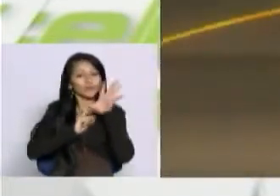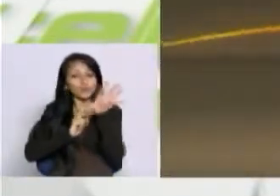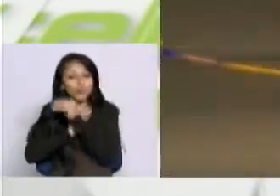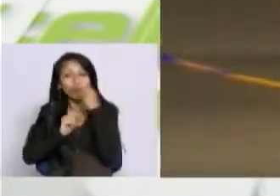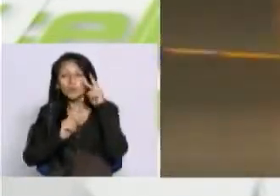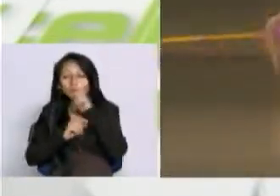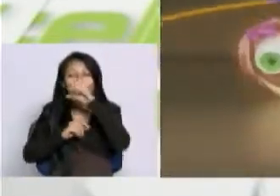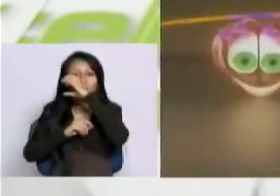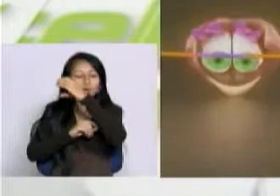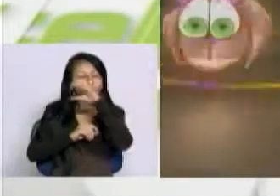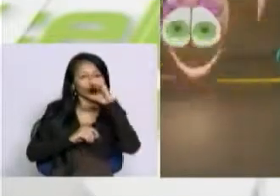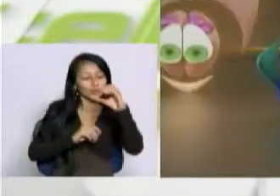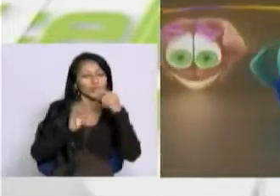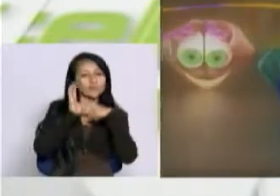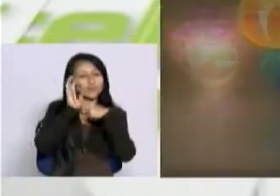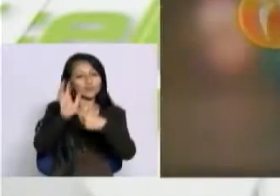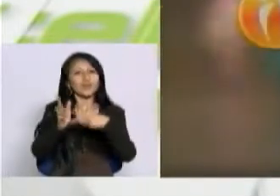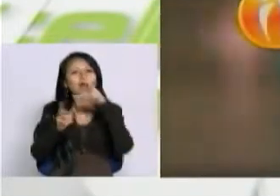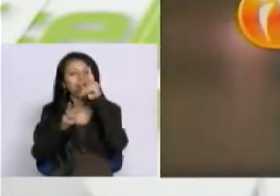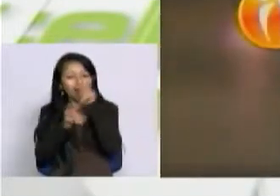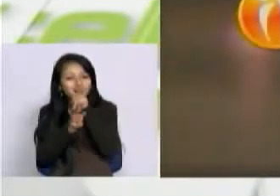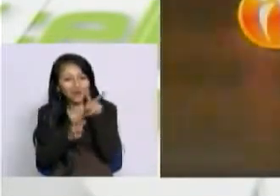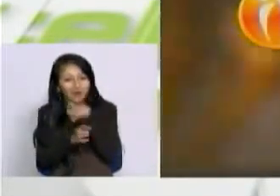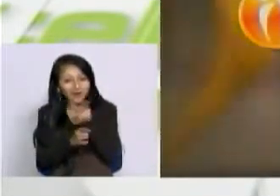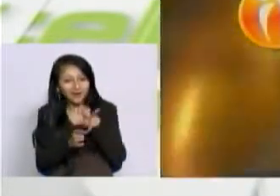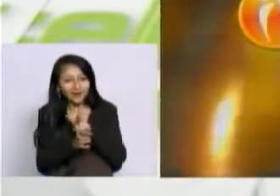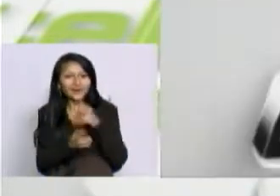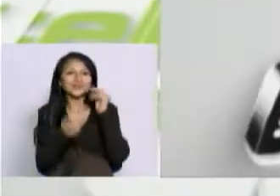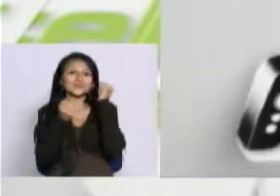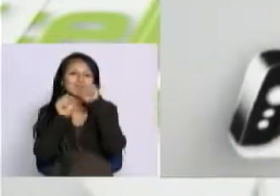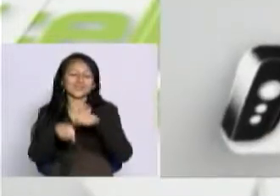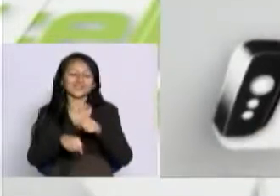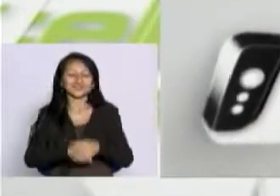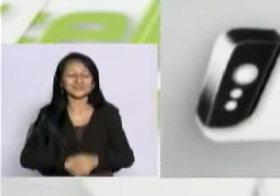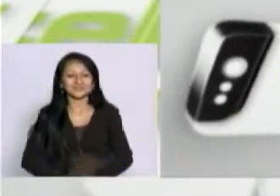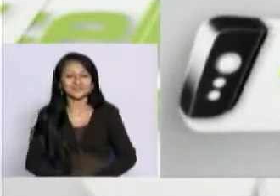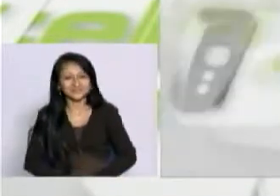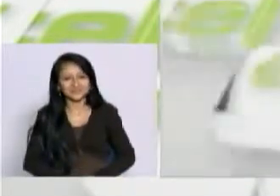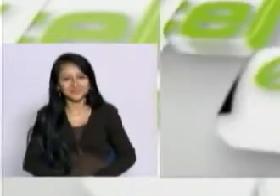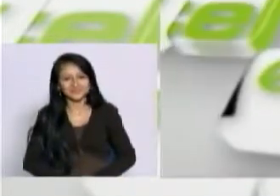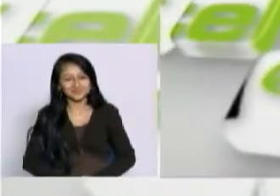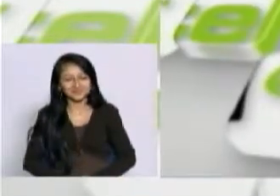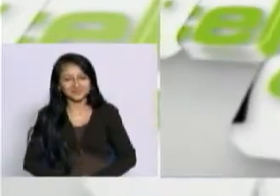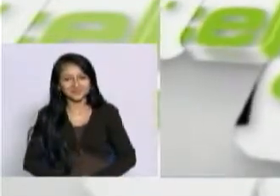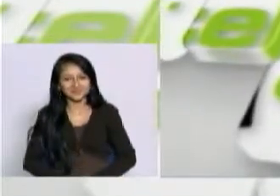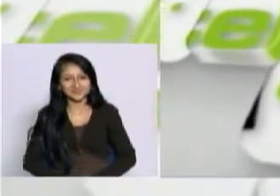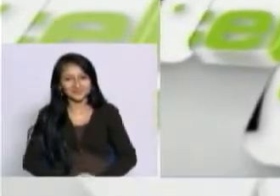puedan activar y disfrutar del sistema de subtitulación oculta.